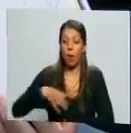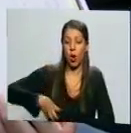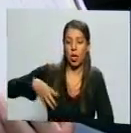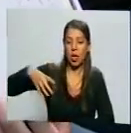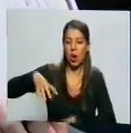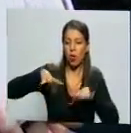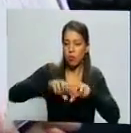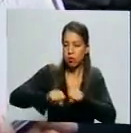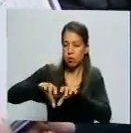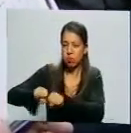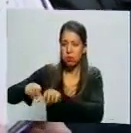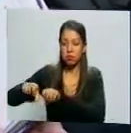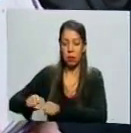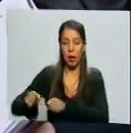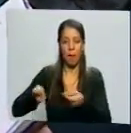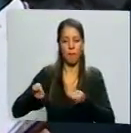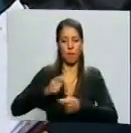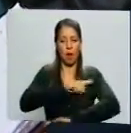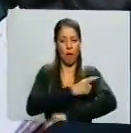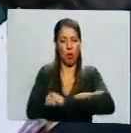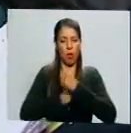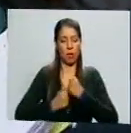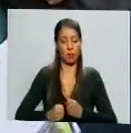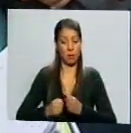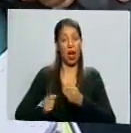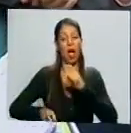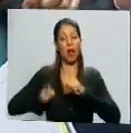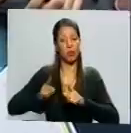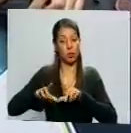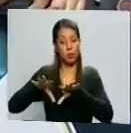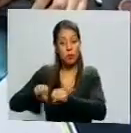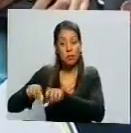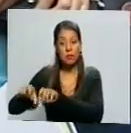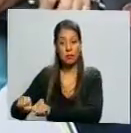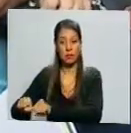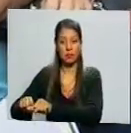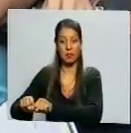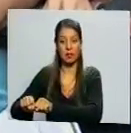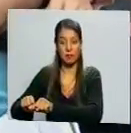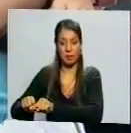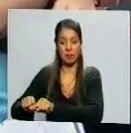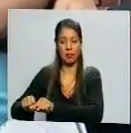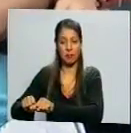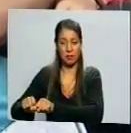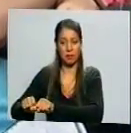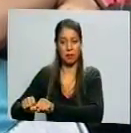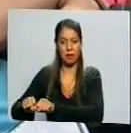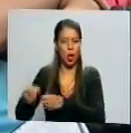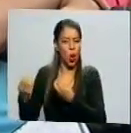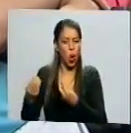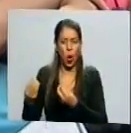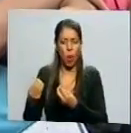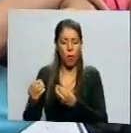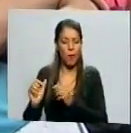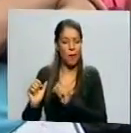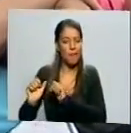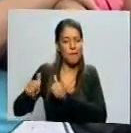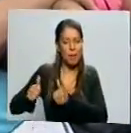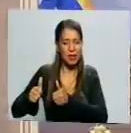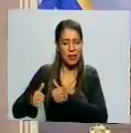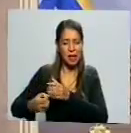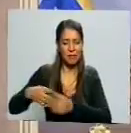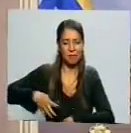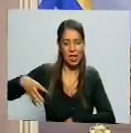Venezuela, los más recientes al menos, se fundaron prácticamente que a la sombra de lo que